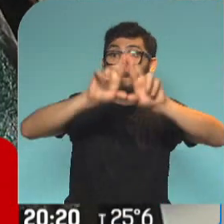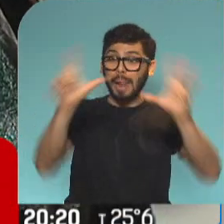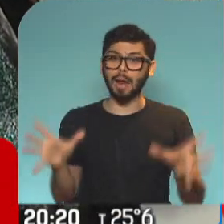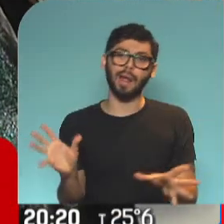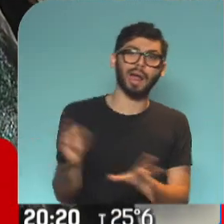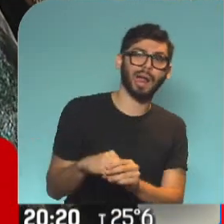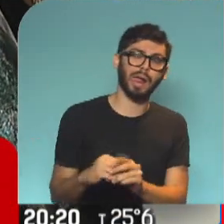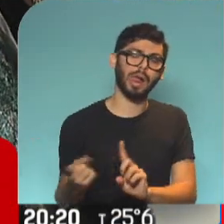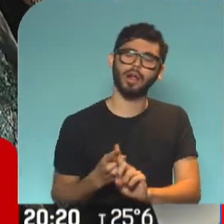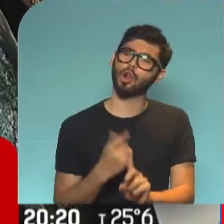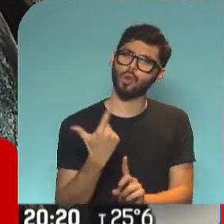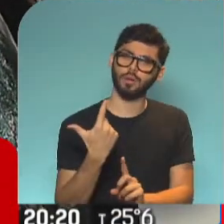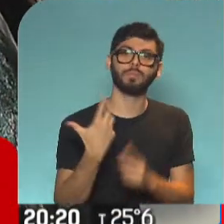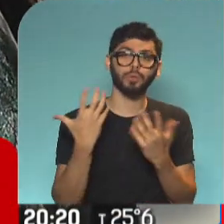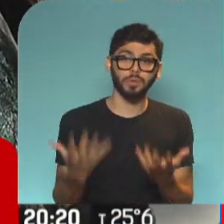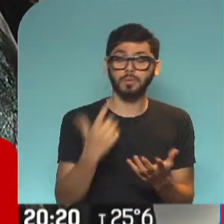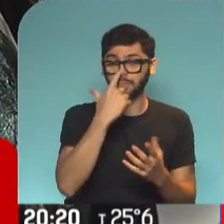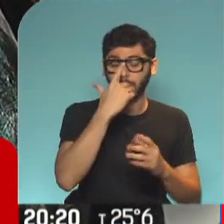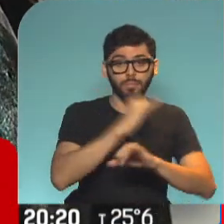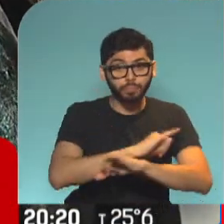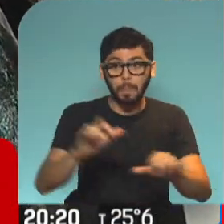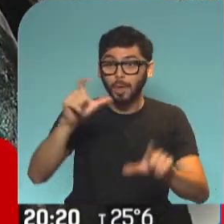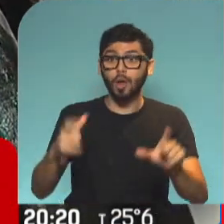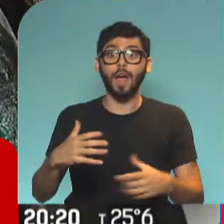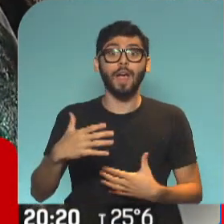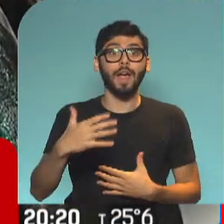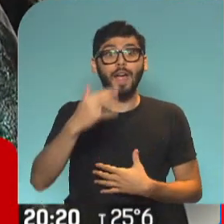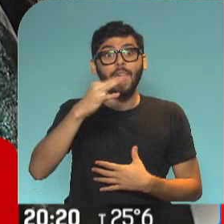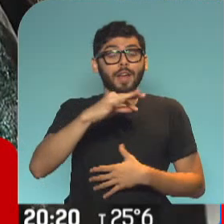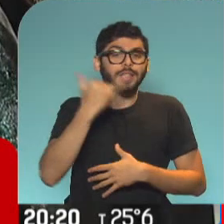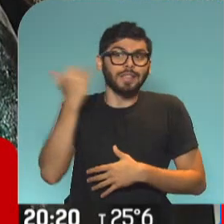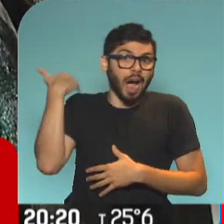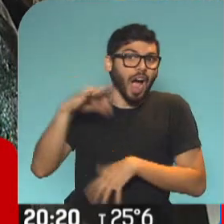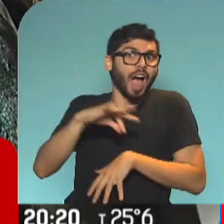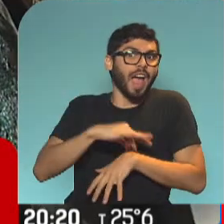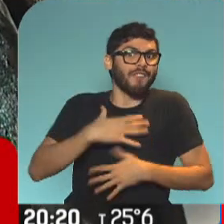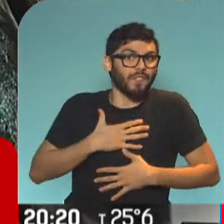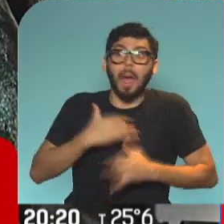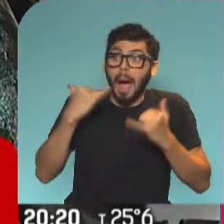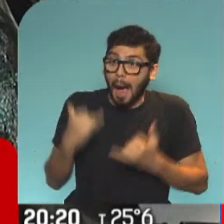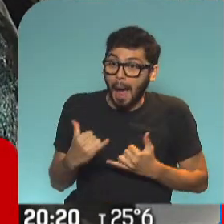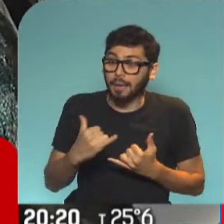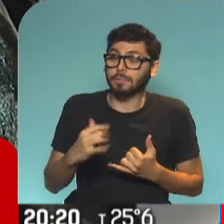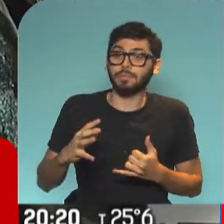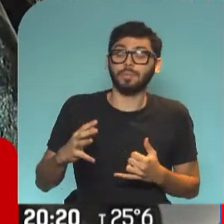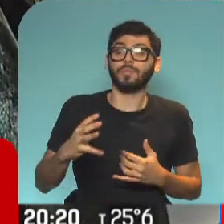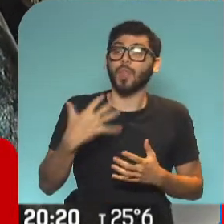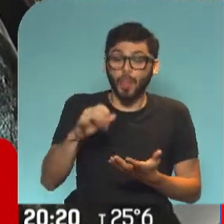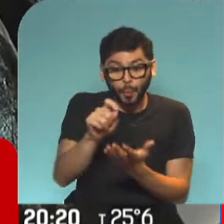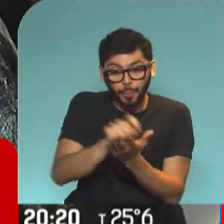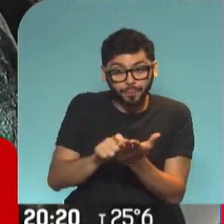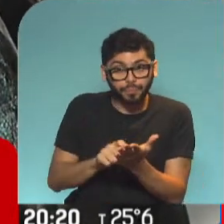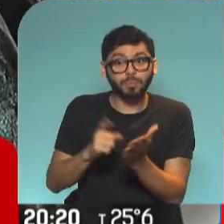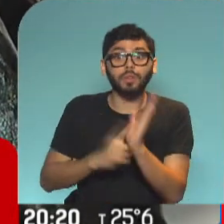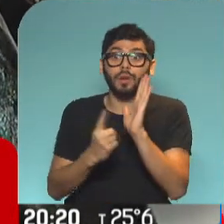anuncio. Aquellas personas que tengan enfermedades preexistentes deberán tener un diagnóstico por escrito de su enfermedad,